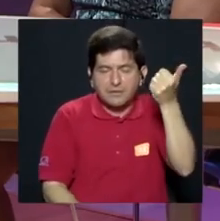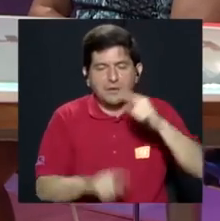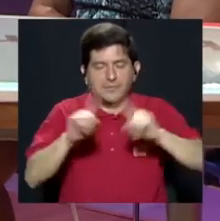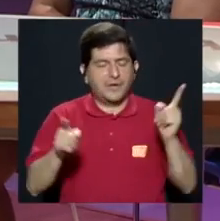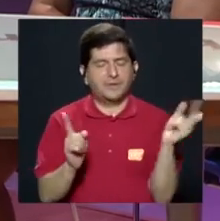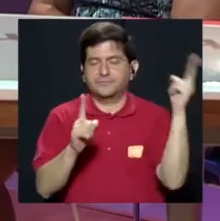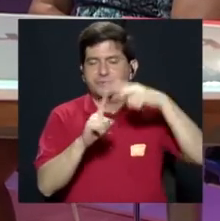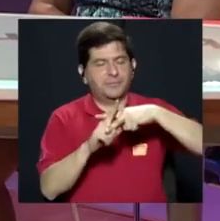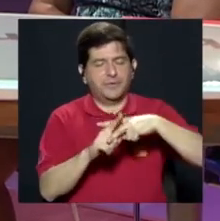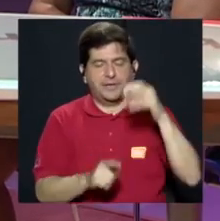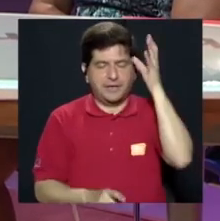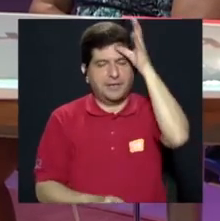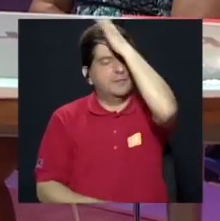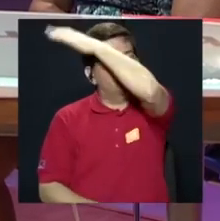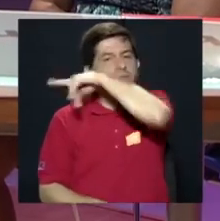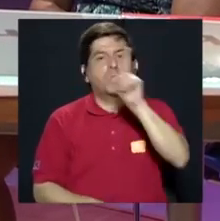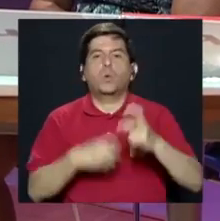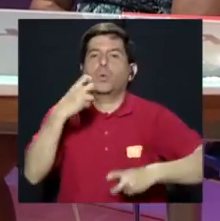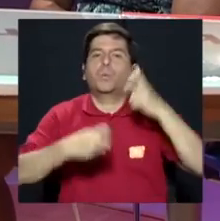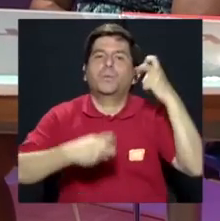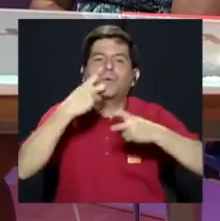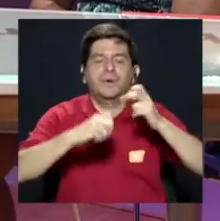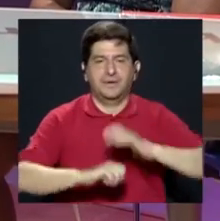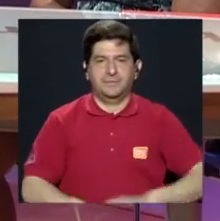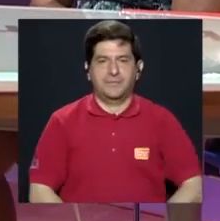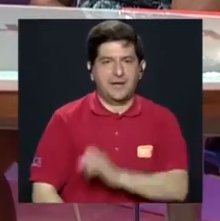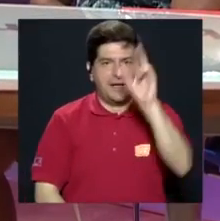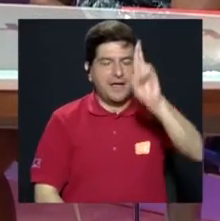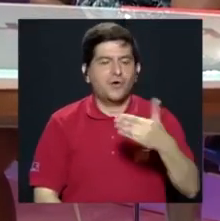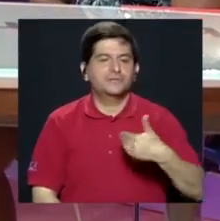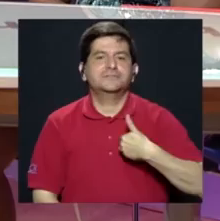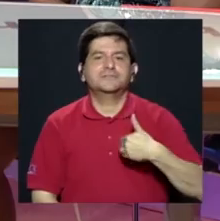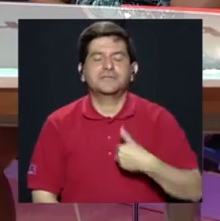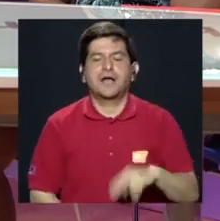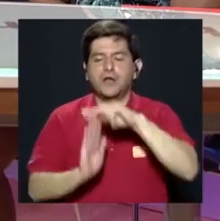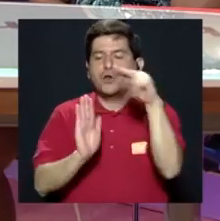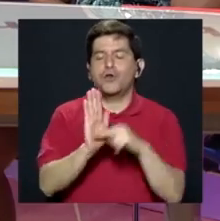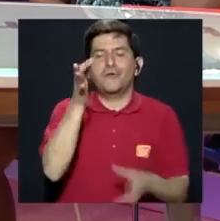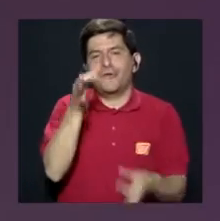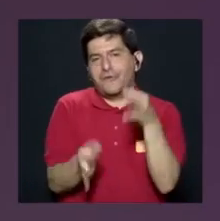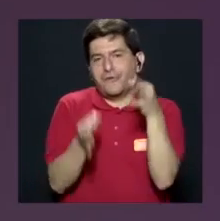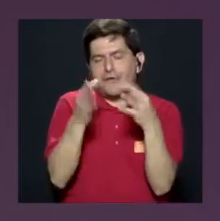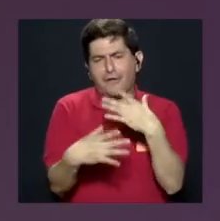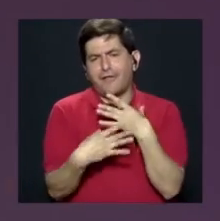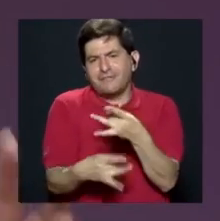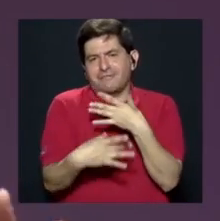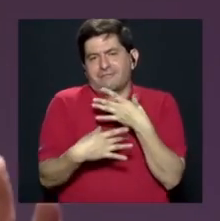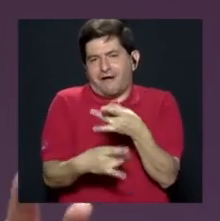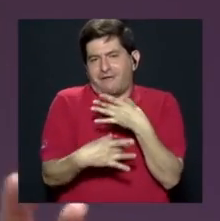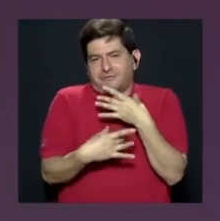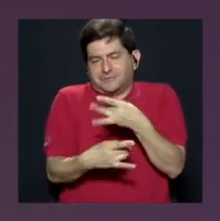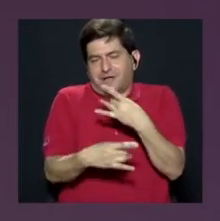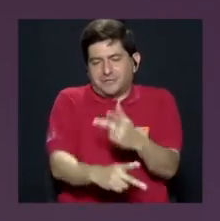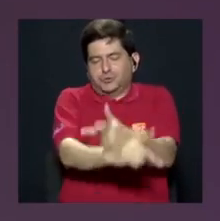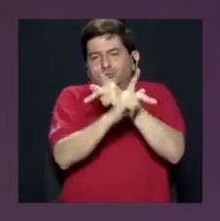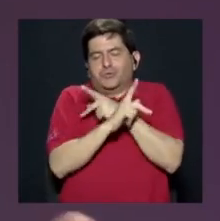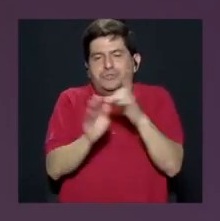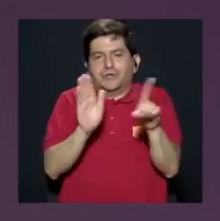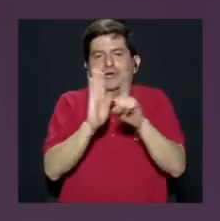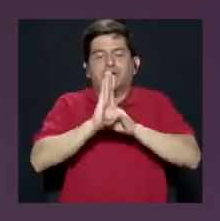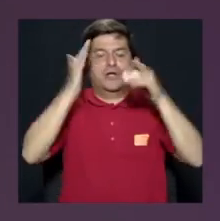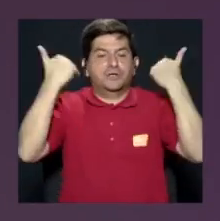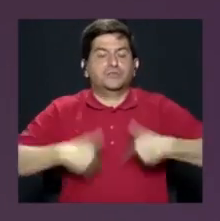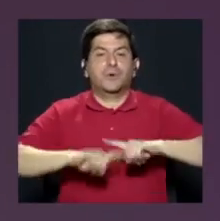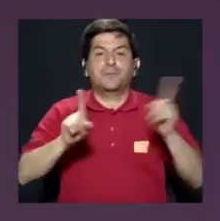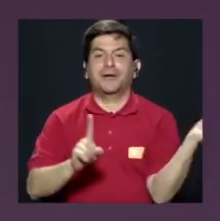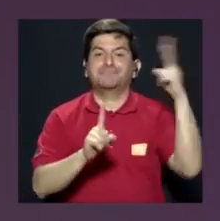no se aplica. Ahora, hay un problema y es que en Costa Rica tenemos marcos jurídicos muy interesantes para proteger derechos humanos, pero que